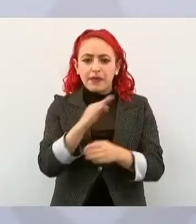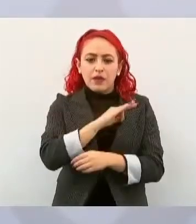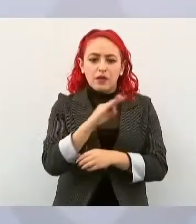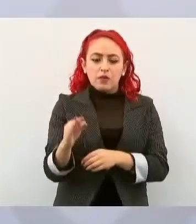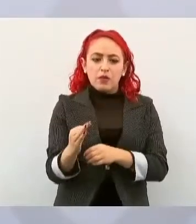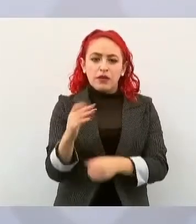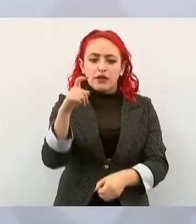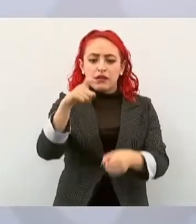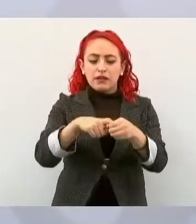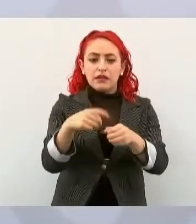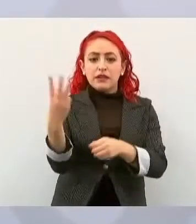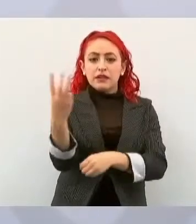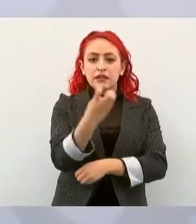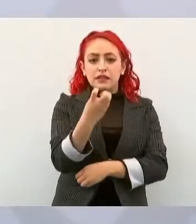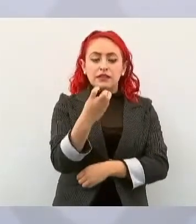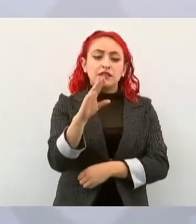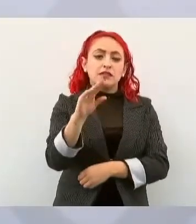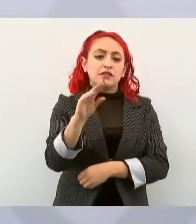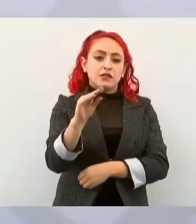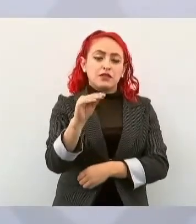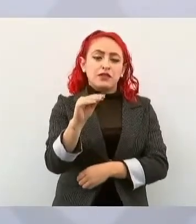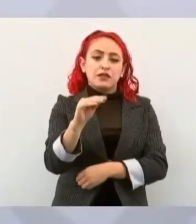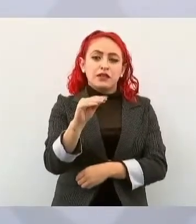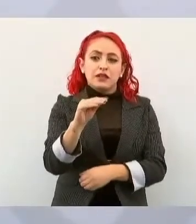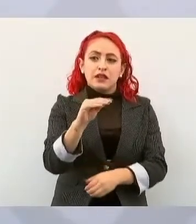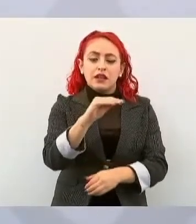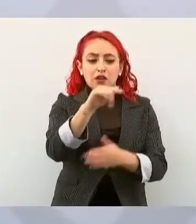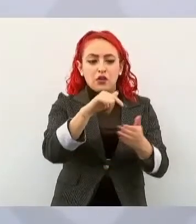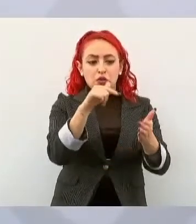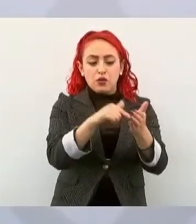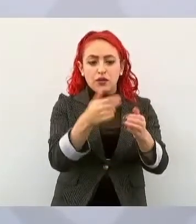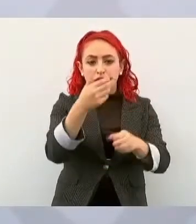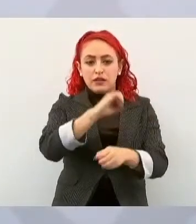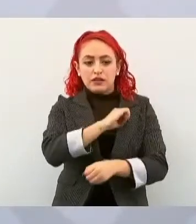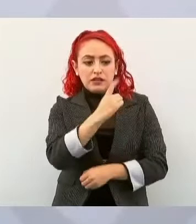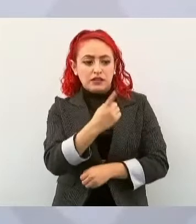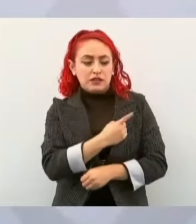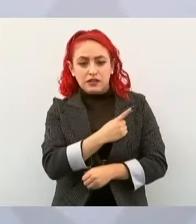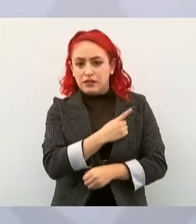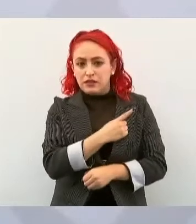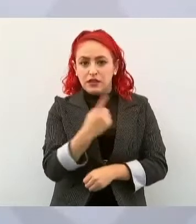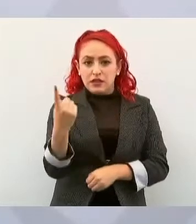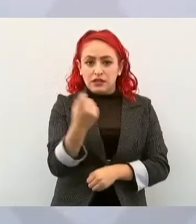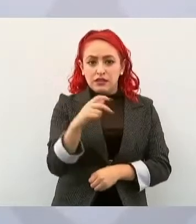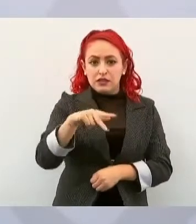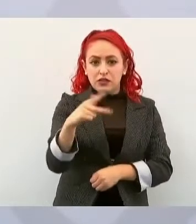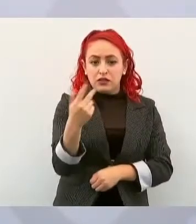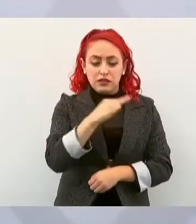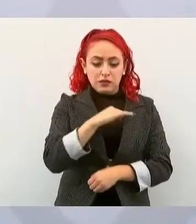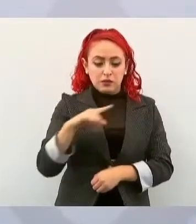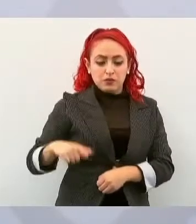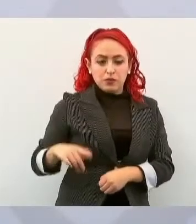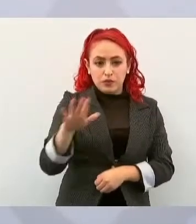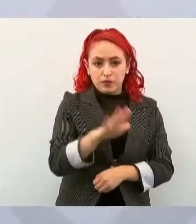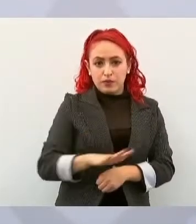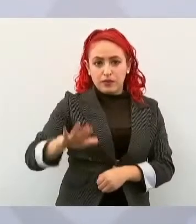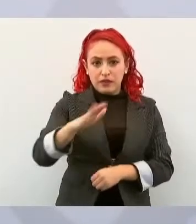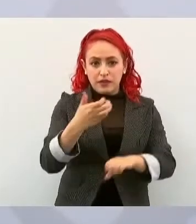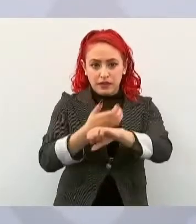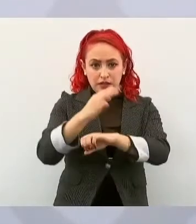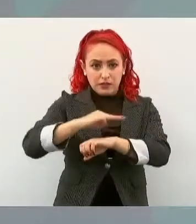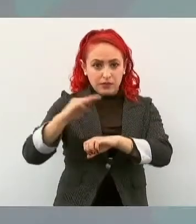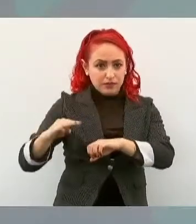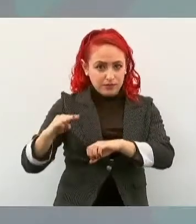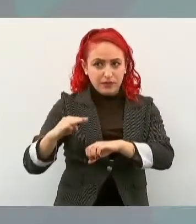ser incorporadas 390 unidades de salud a lo largo de los 113 municipios que conforman el